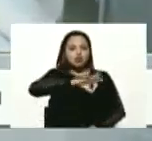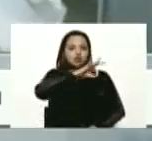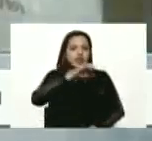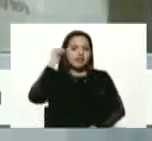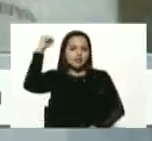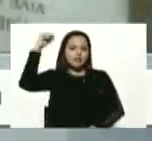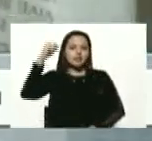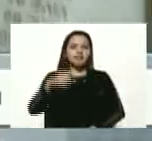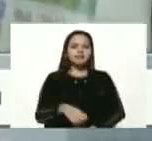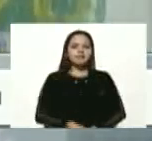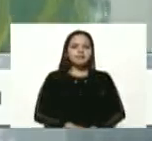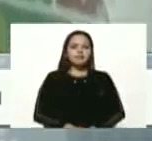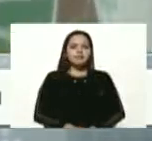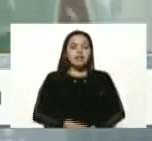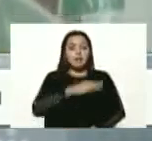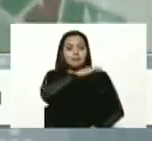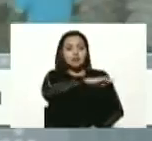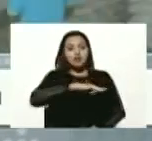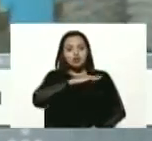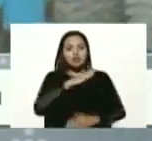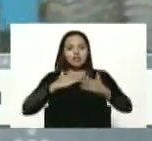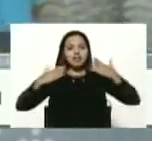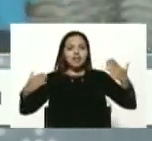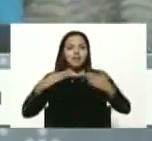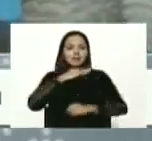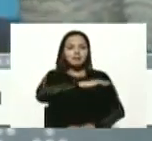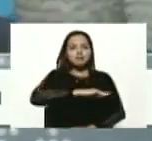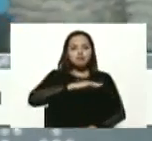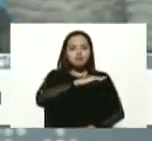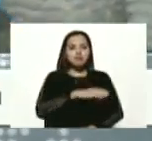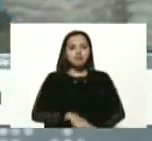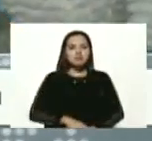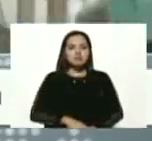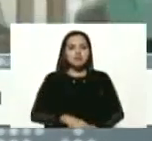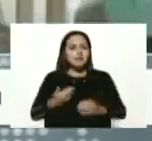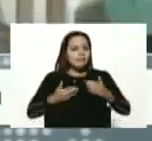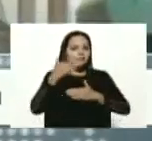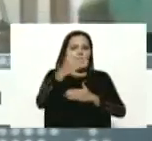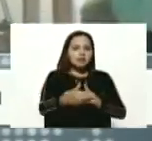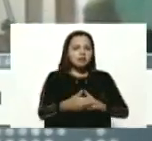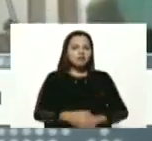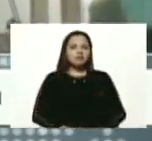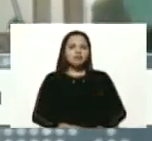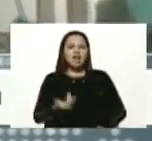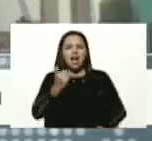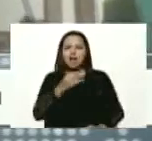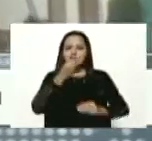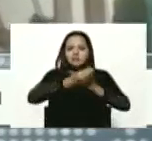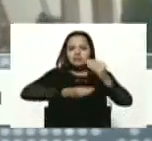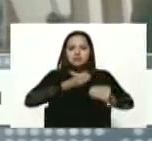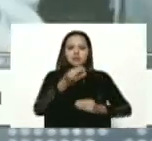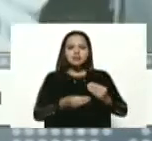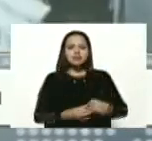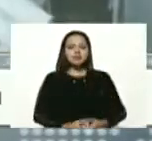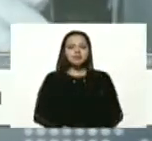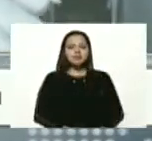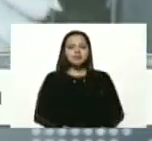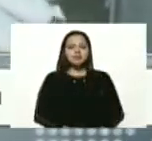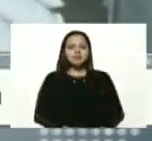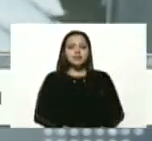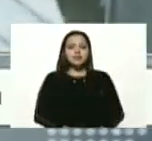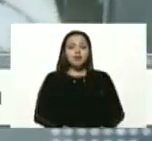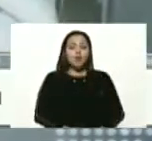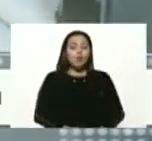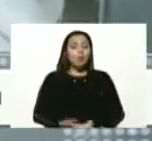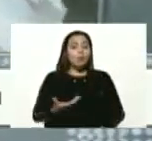socialista, de las misiones, grandes misiones, y más allá, que vamos construyendo. Hay un estado de